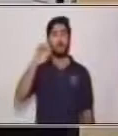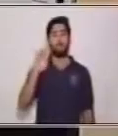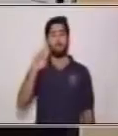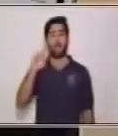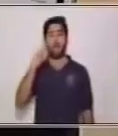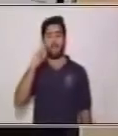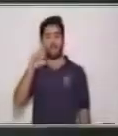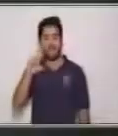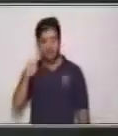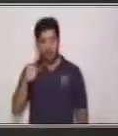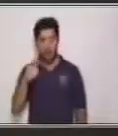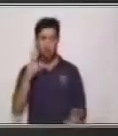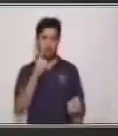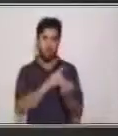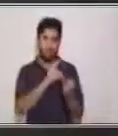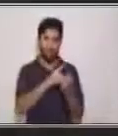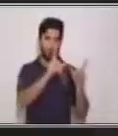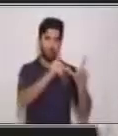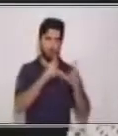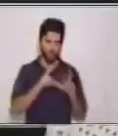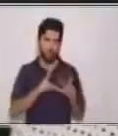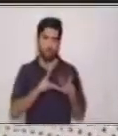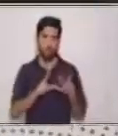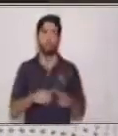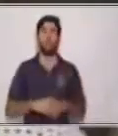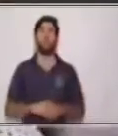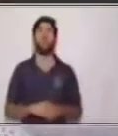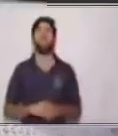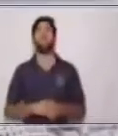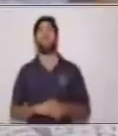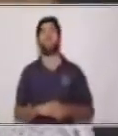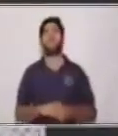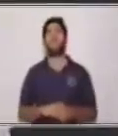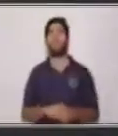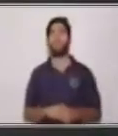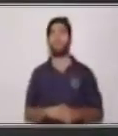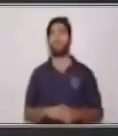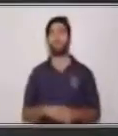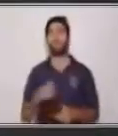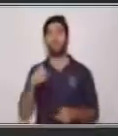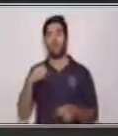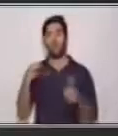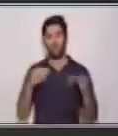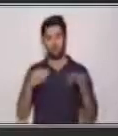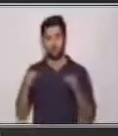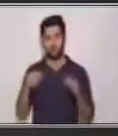estructura o cómo lo podemos encontrar o cómo nos la pueden presentar.